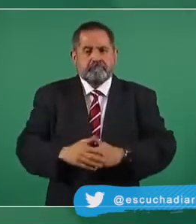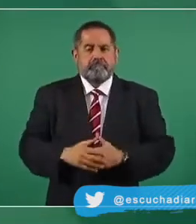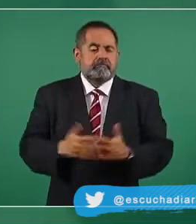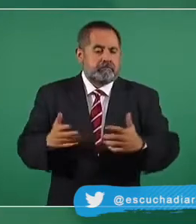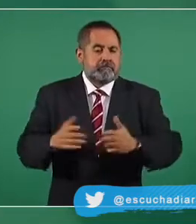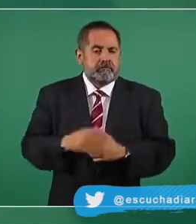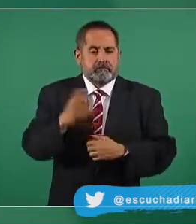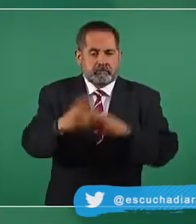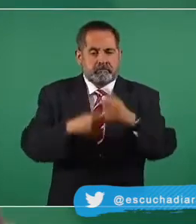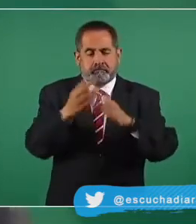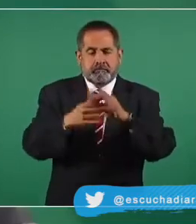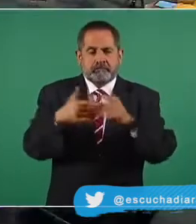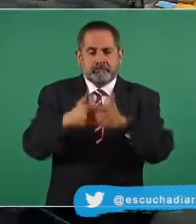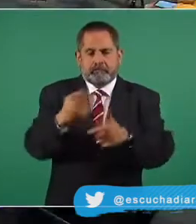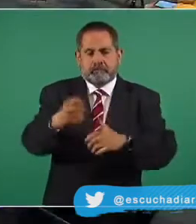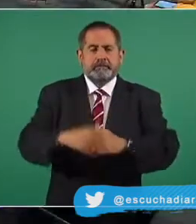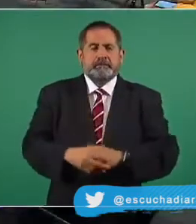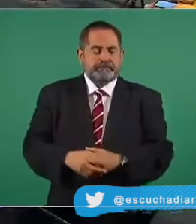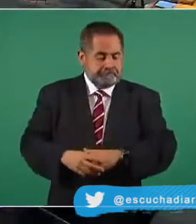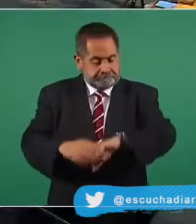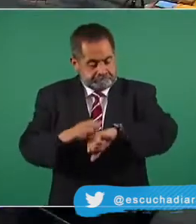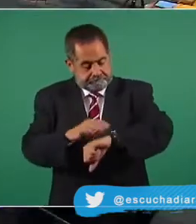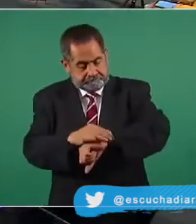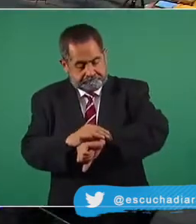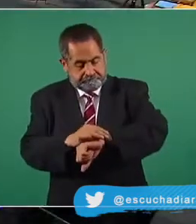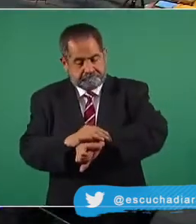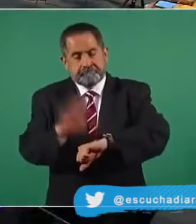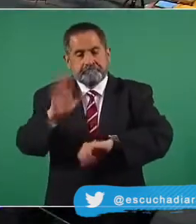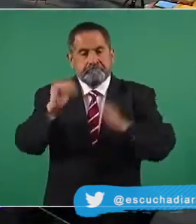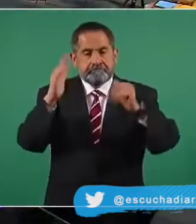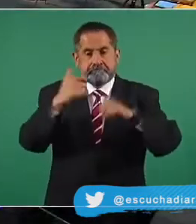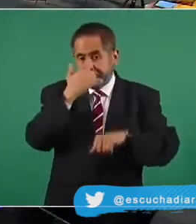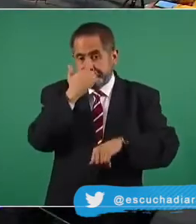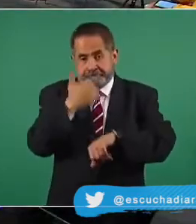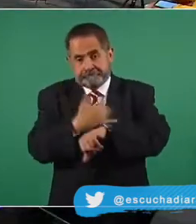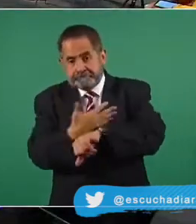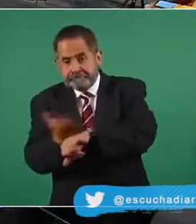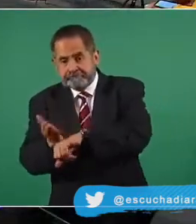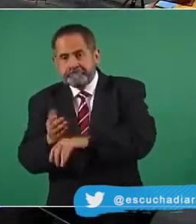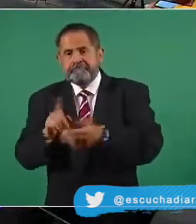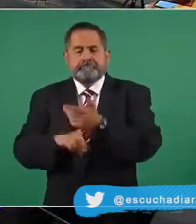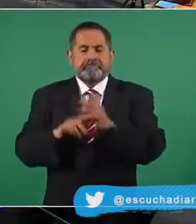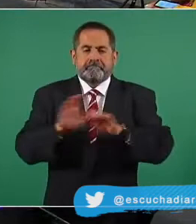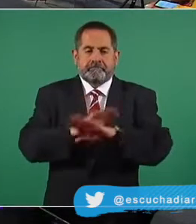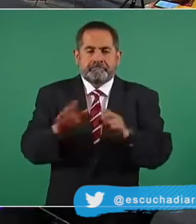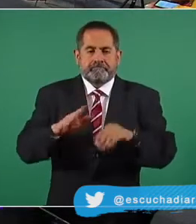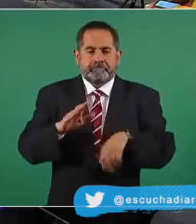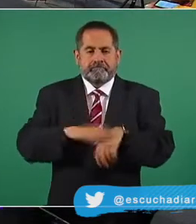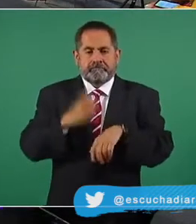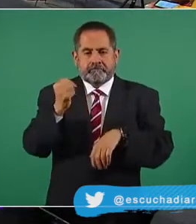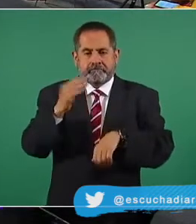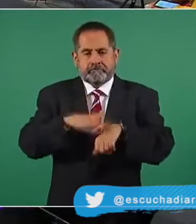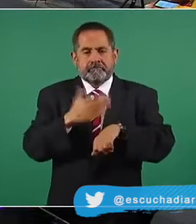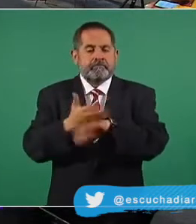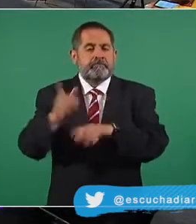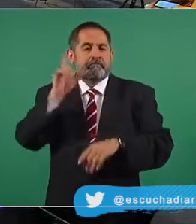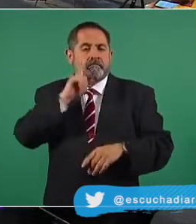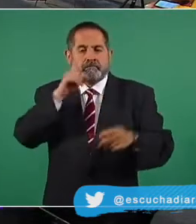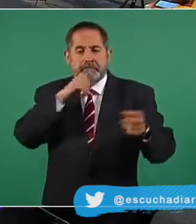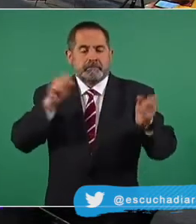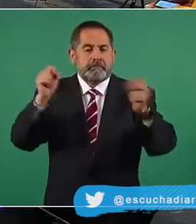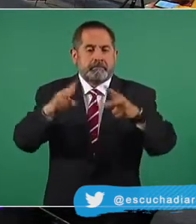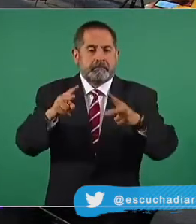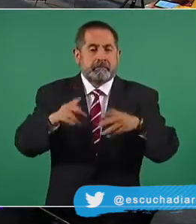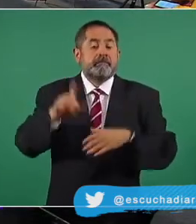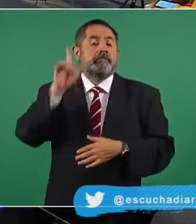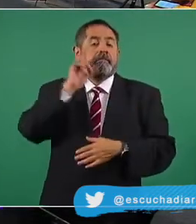Entonces, vamos a seguir así. Ya nos vamos porque ahora sí se nos pasó completo, ya son más de las 9. Mañana nos vemos.